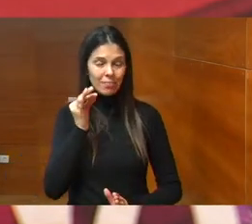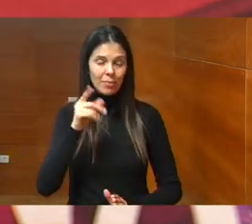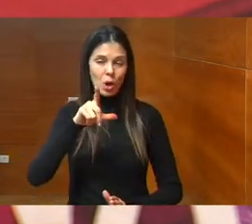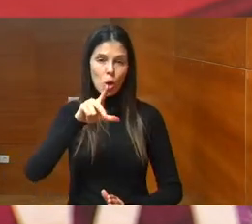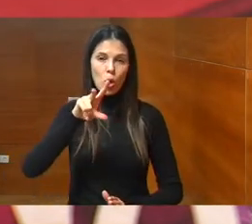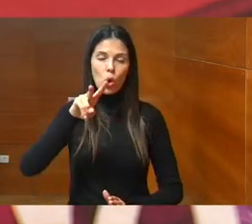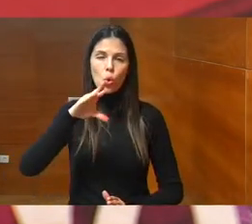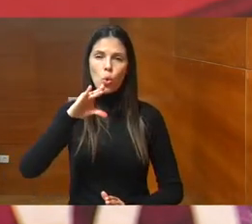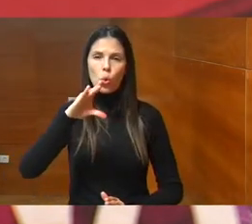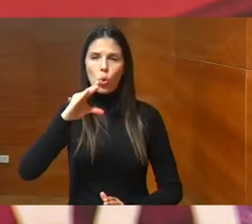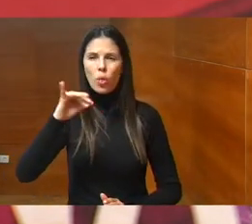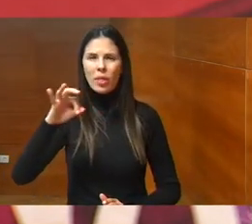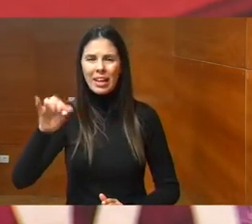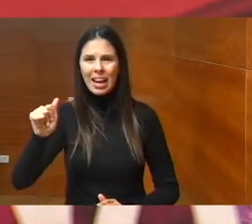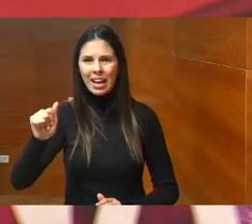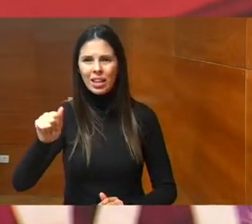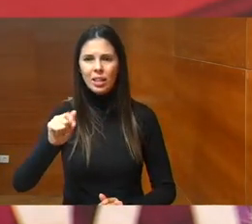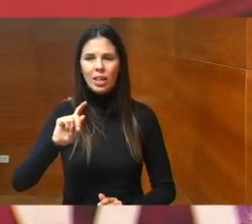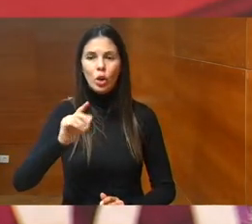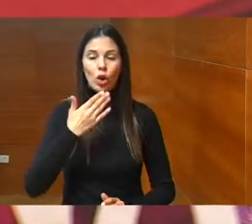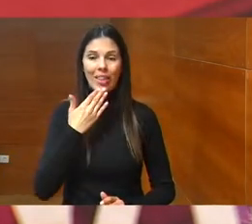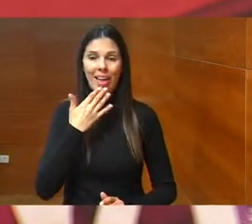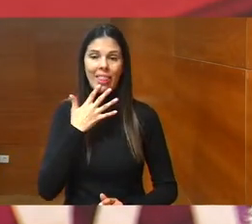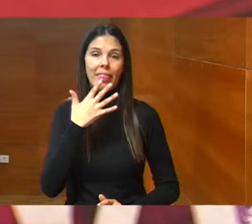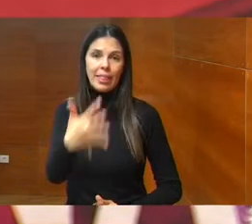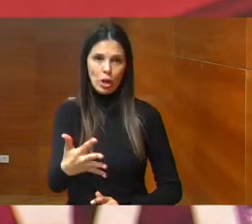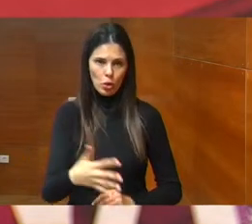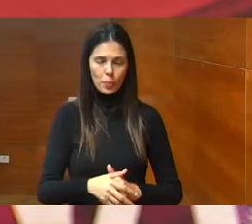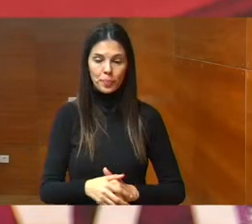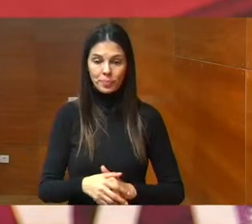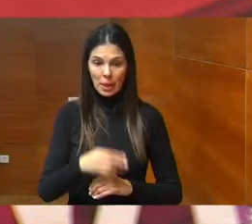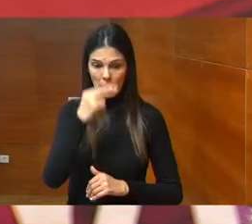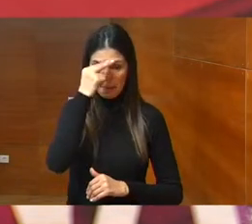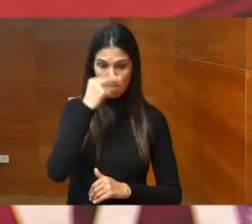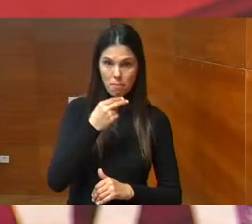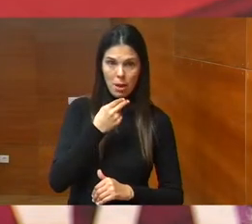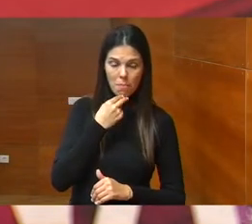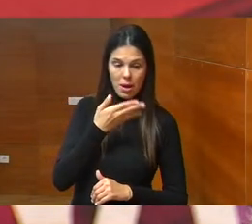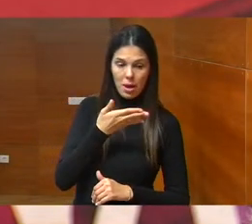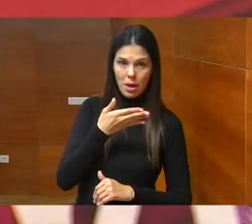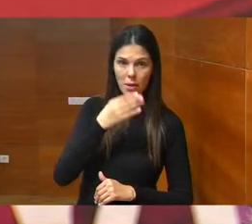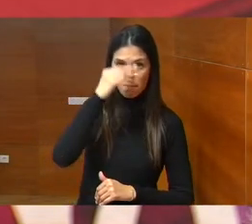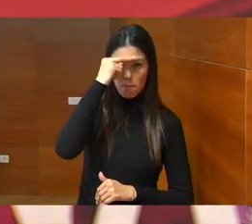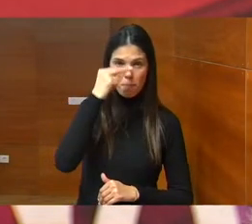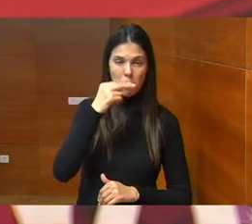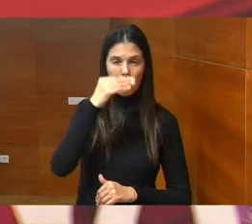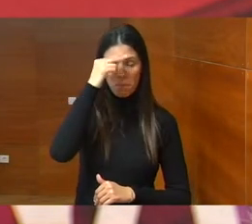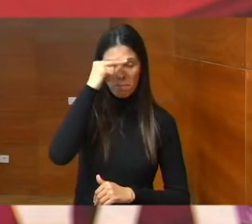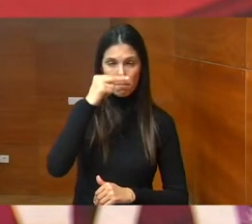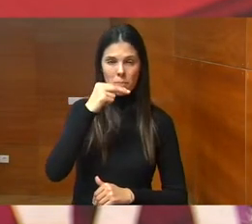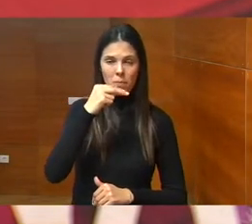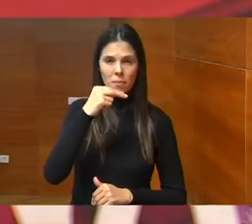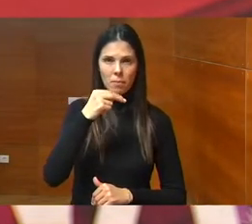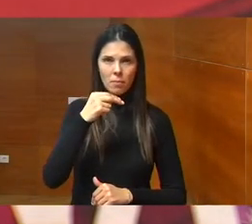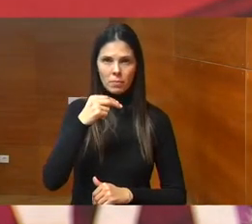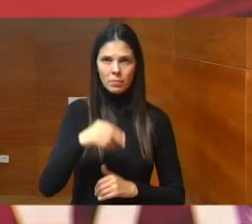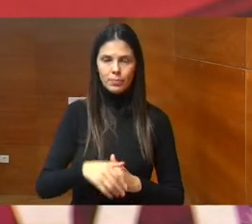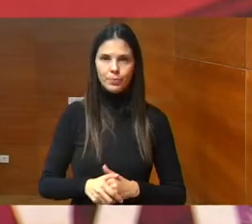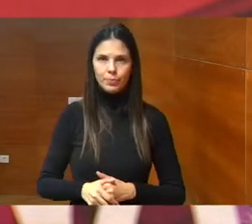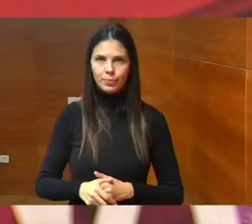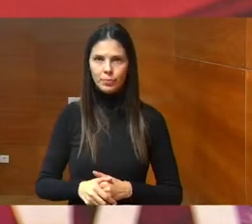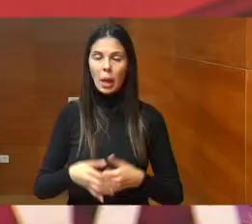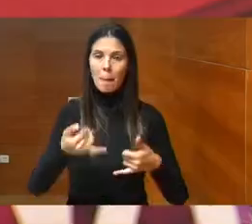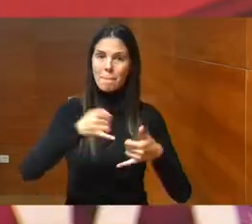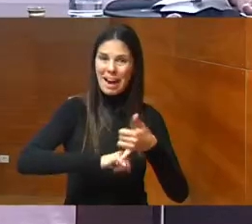tensó 5 años de edad cuando falleció opay de o sea o marido de